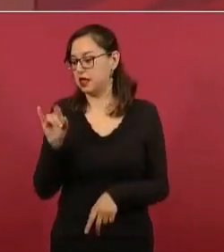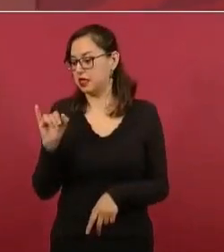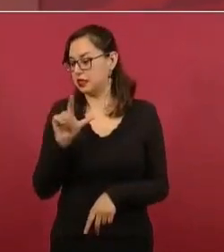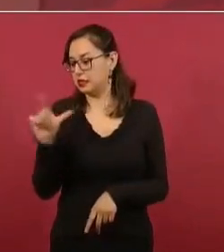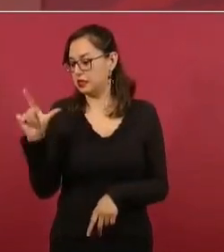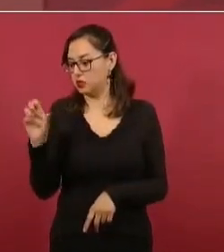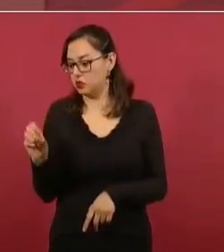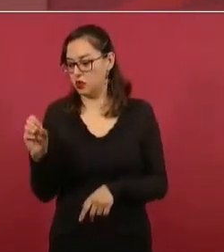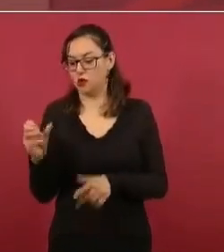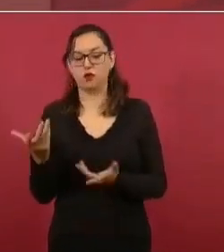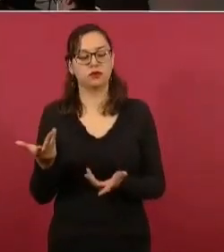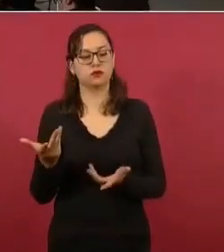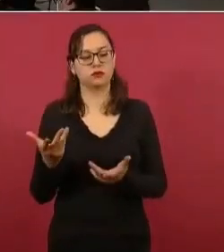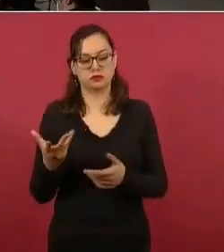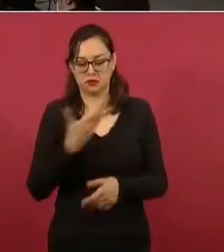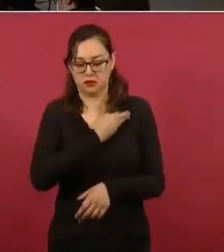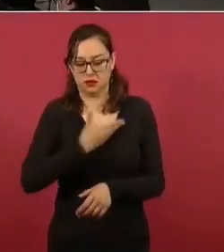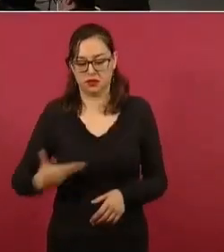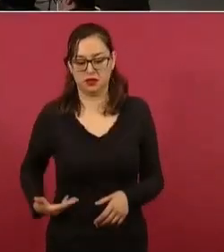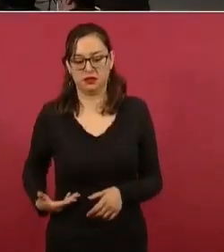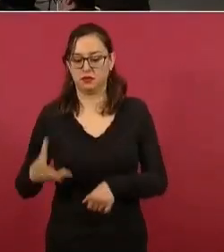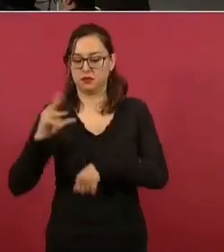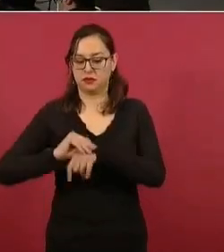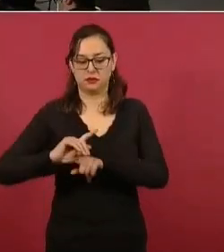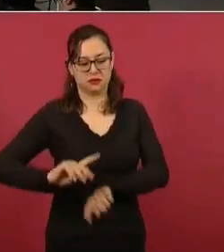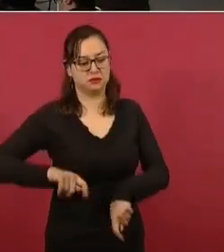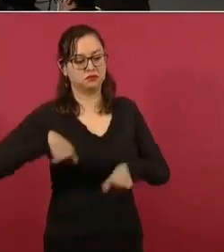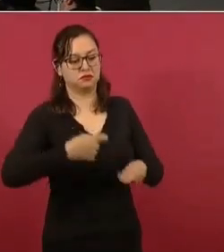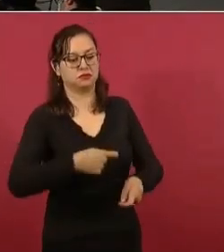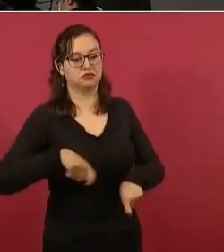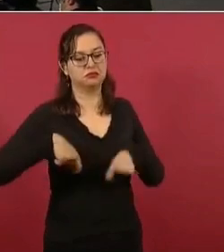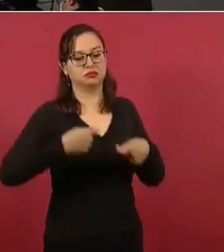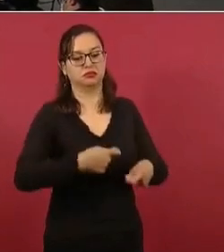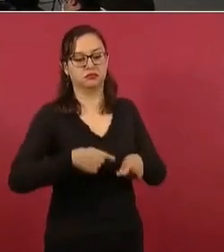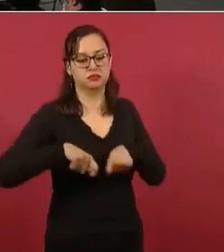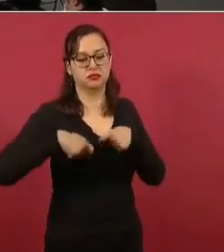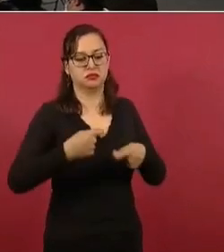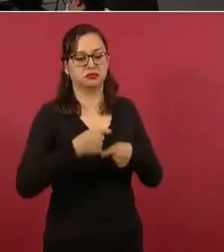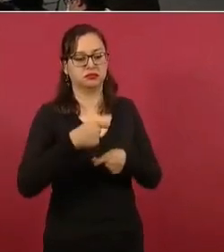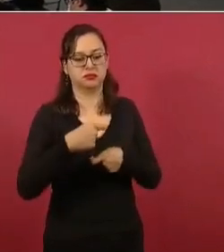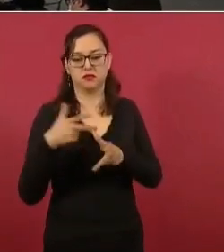Zedillo les dio los ferrocarriles y luego se lo llevaron de empleado.